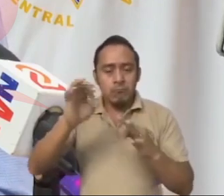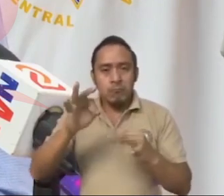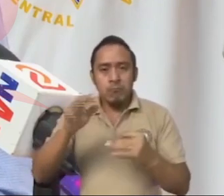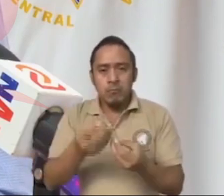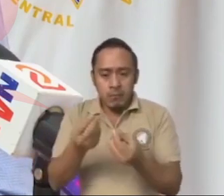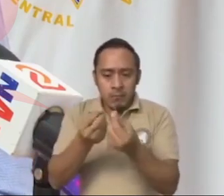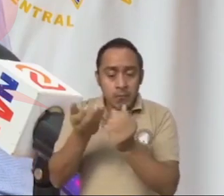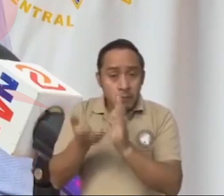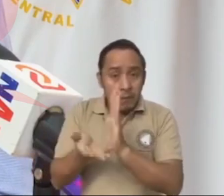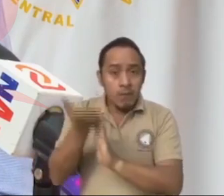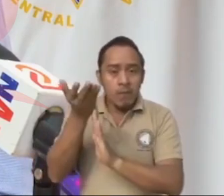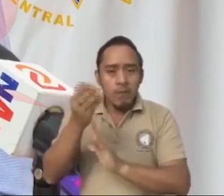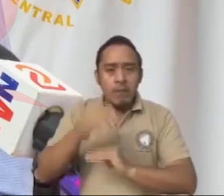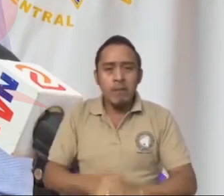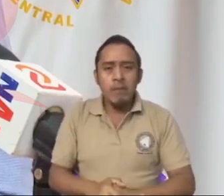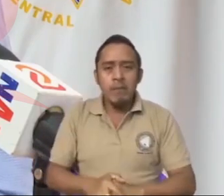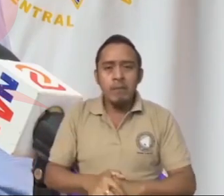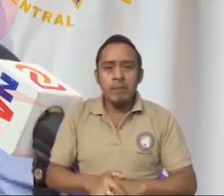valores